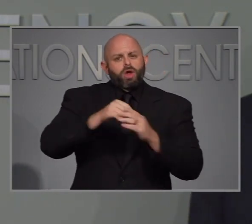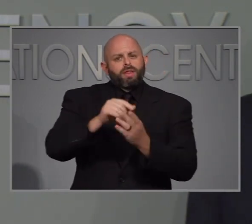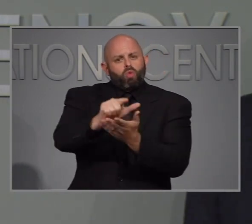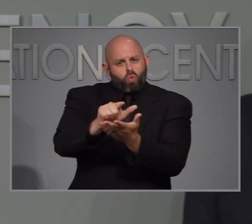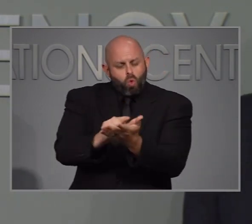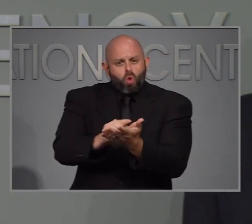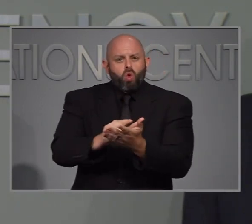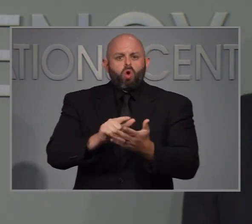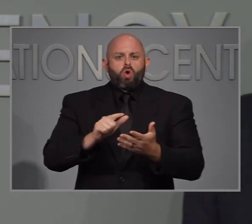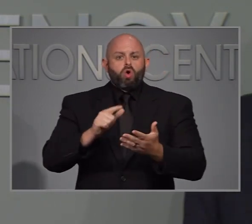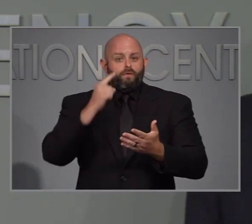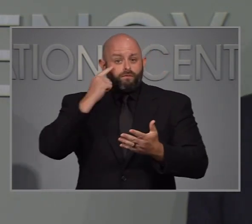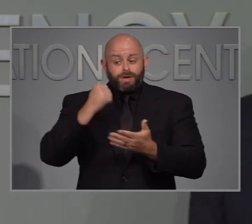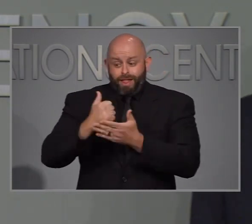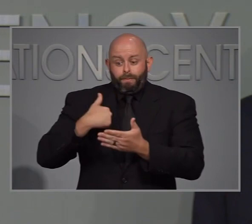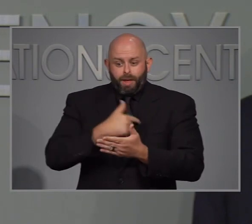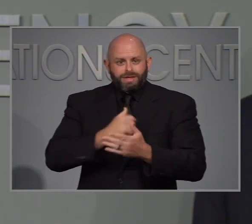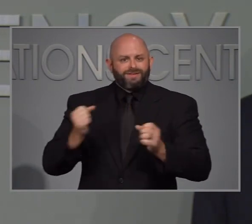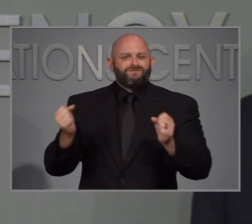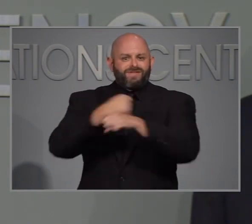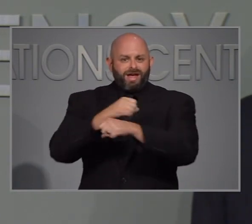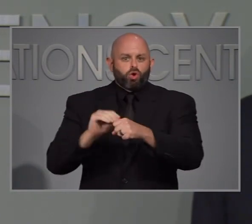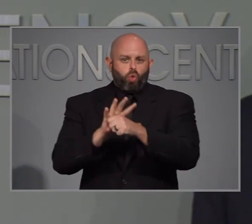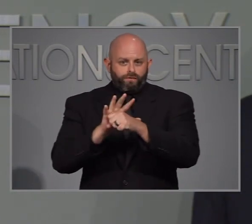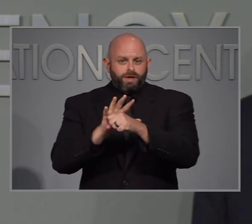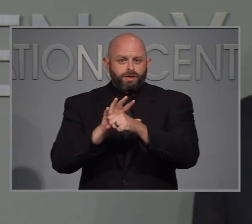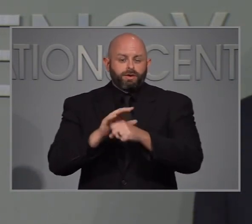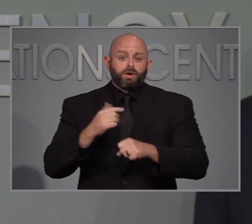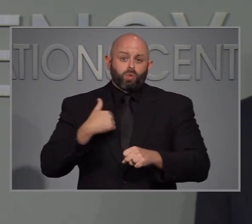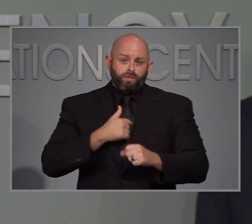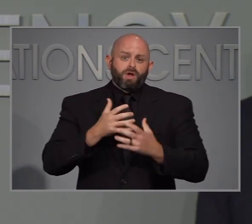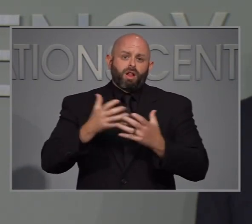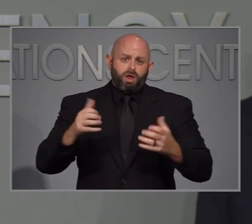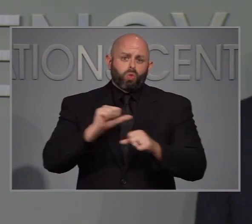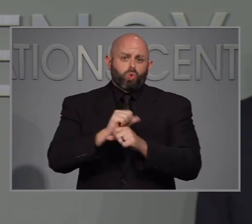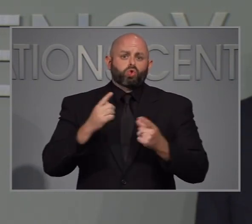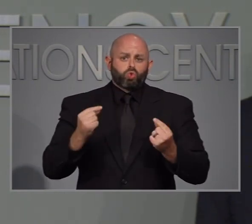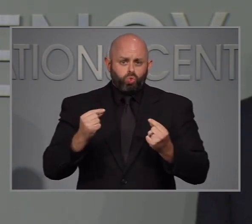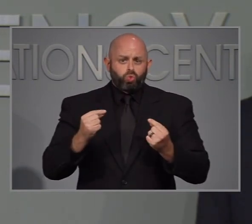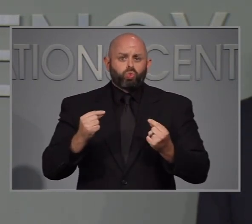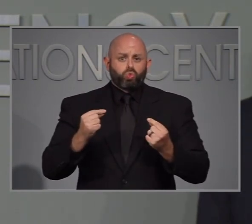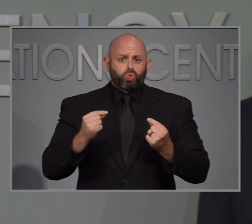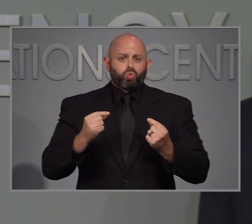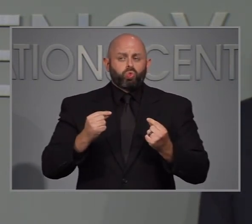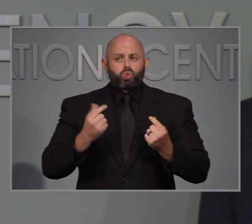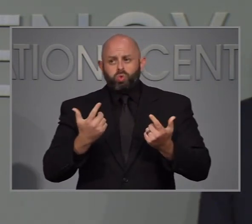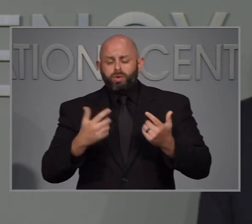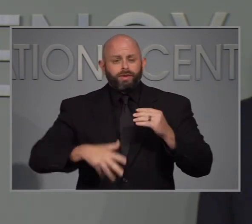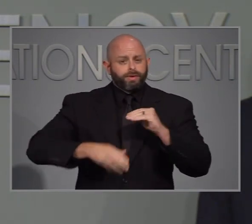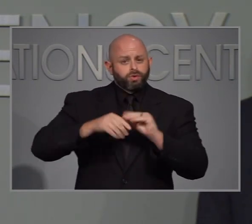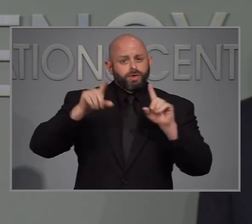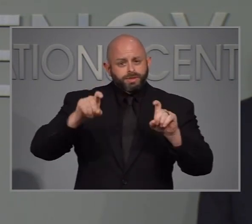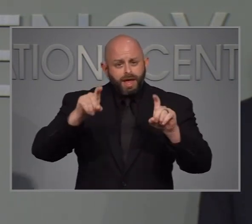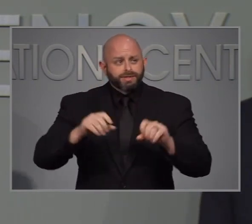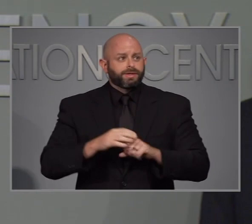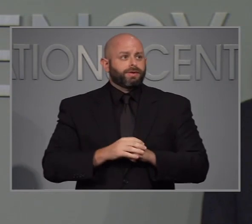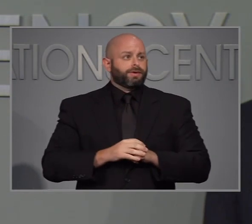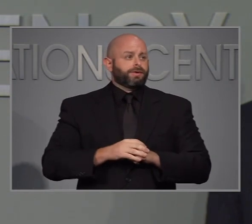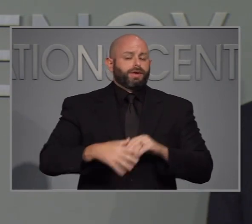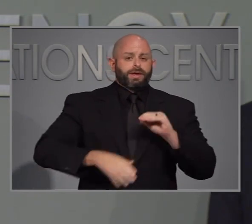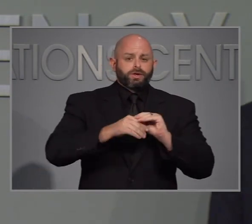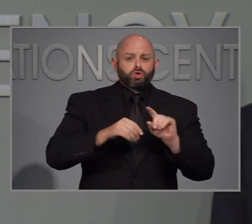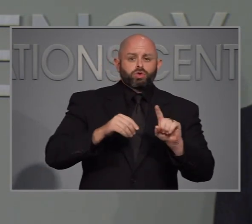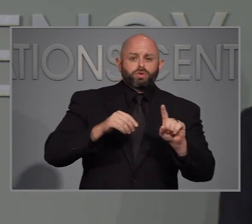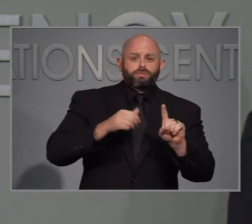departamento continúe nuestros esfuerzos de batallar contra COVID-19. Tenemos mucho trabajo por hacer, más pruebas,